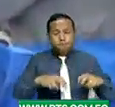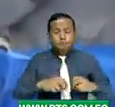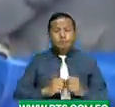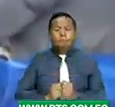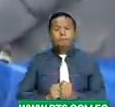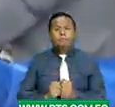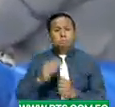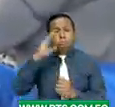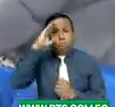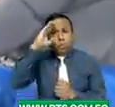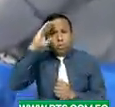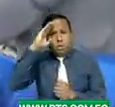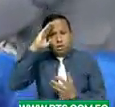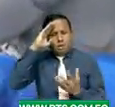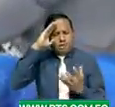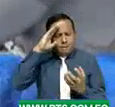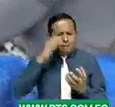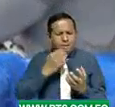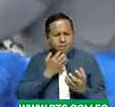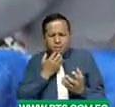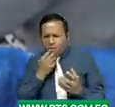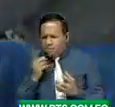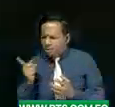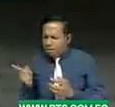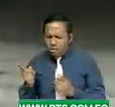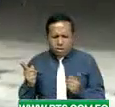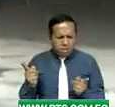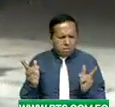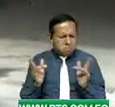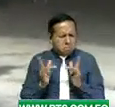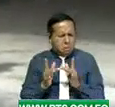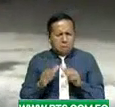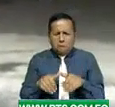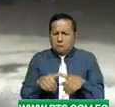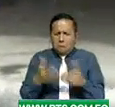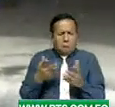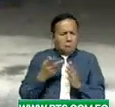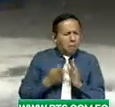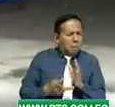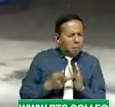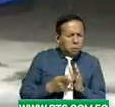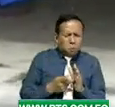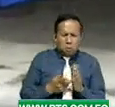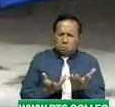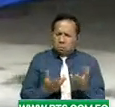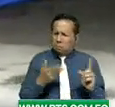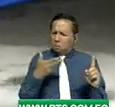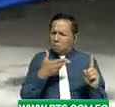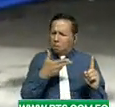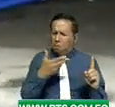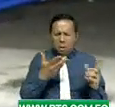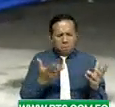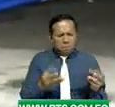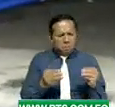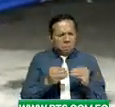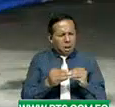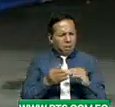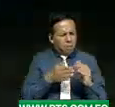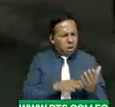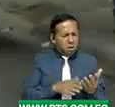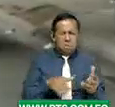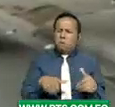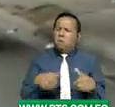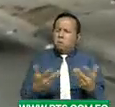La policía trata de establecer el móvil del crimen, es decir, las causas por las que el sujeto recibió los disparos.